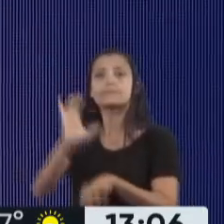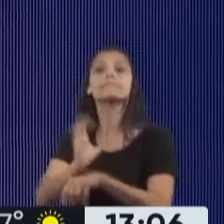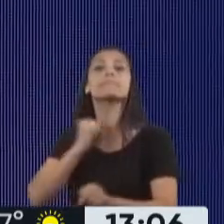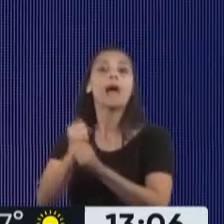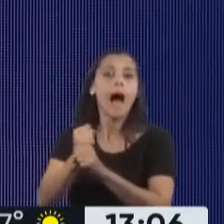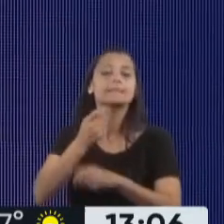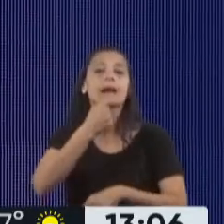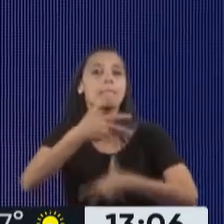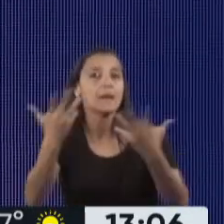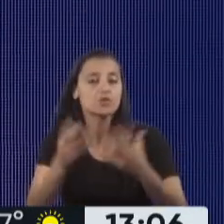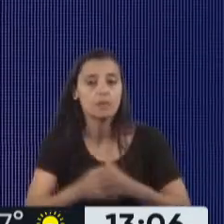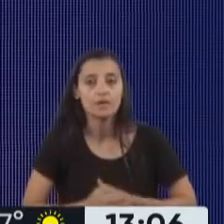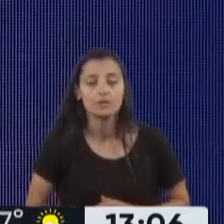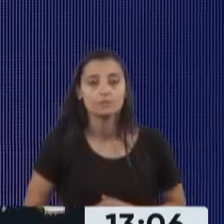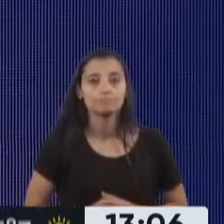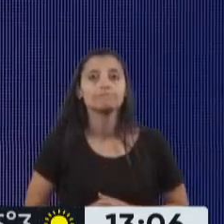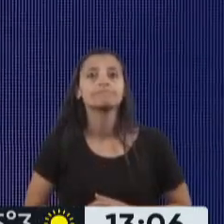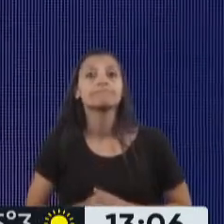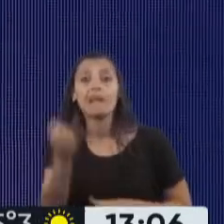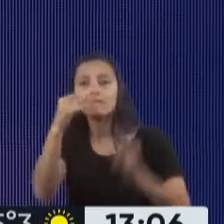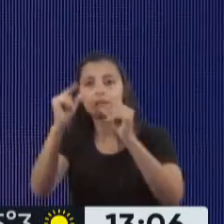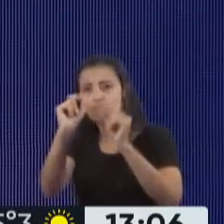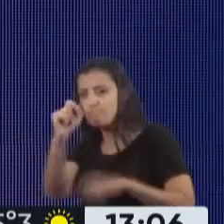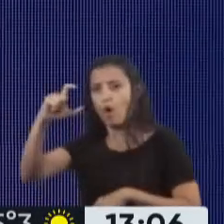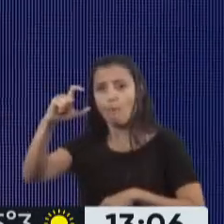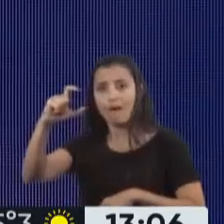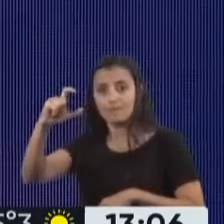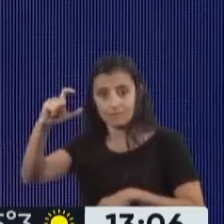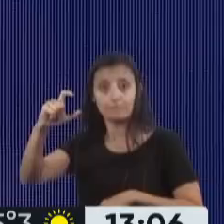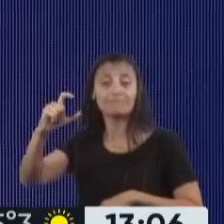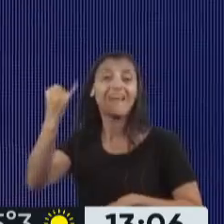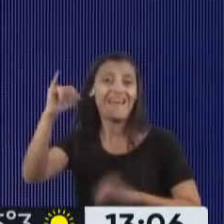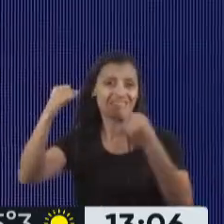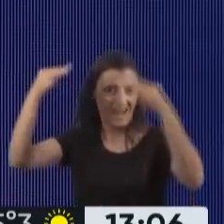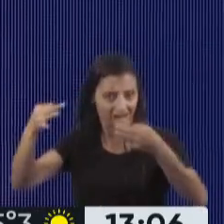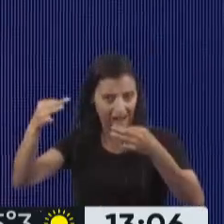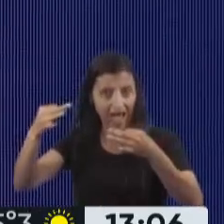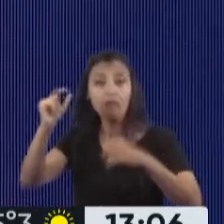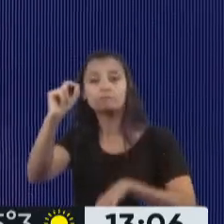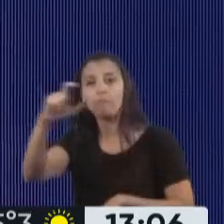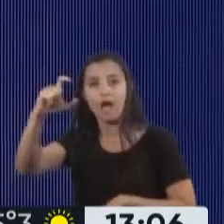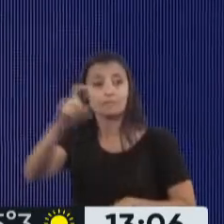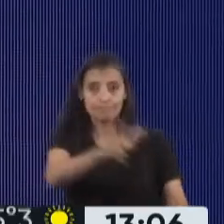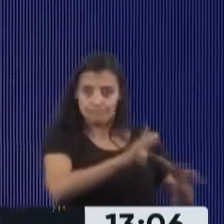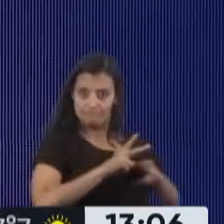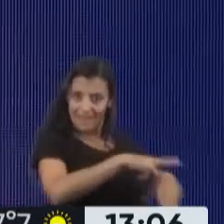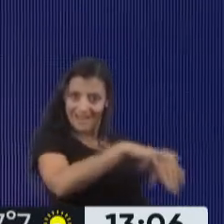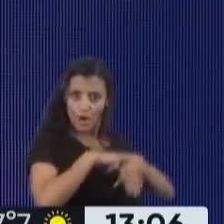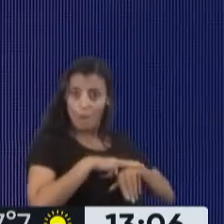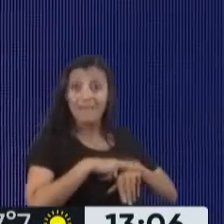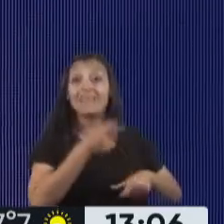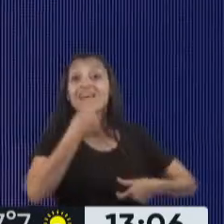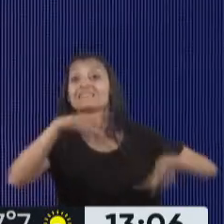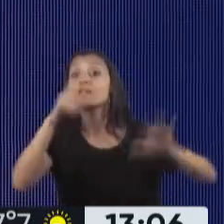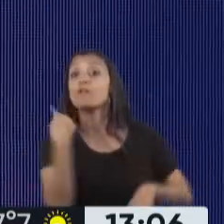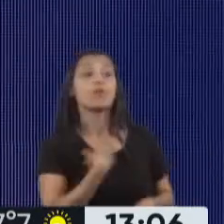a terreno positivo, la tasa de interés real. Y la realidad es que si nosotros